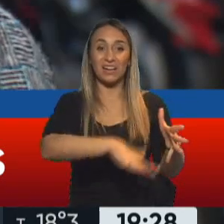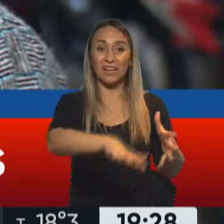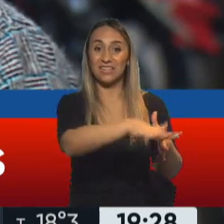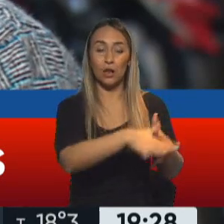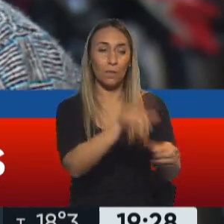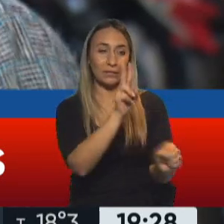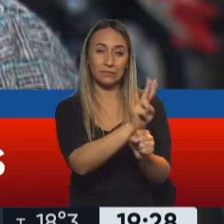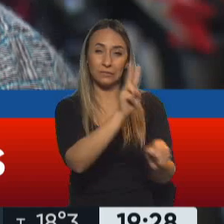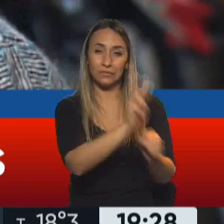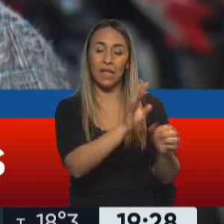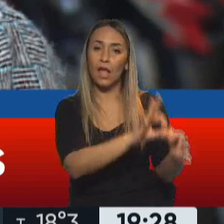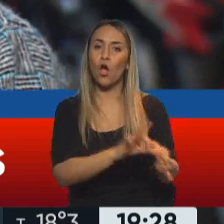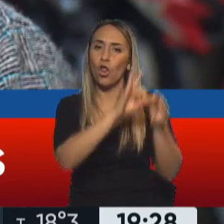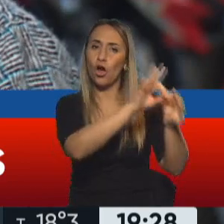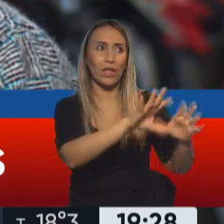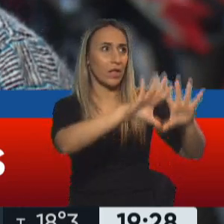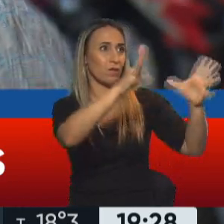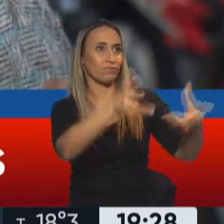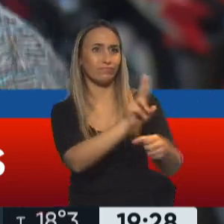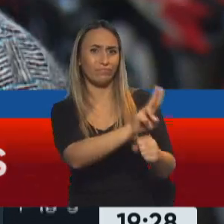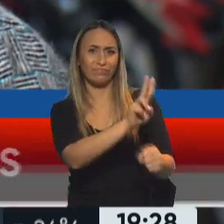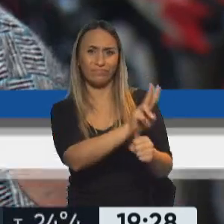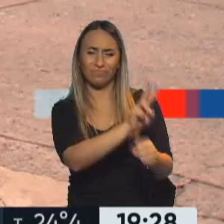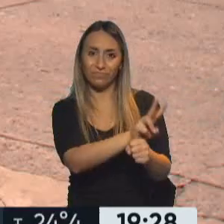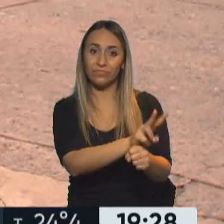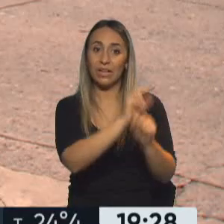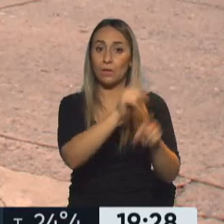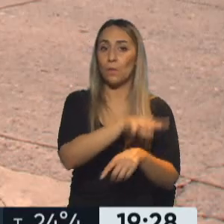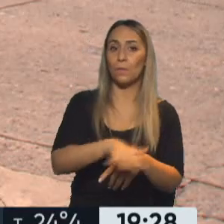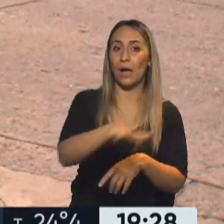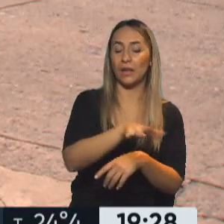protegidos ambientalmente por ser un sitio Ramsar, y el barrio popular Rodrigo Bueno.